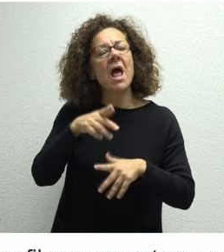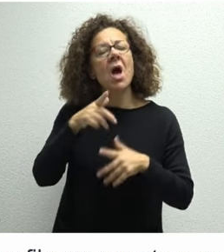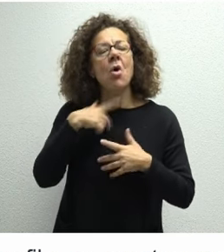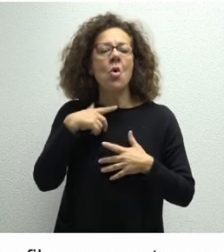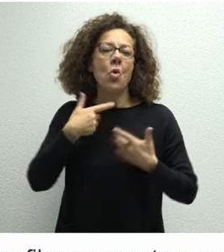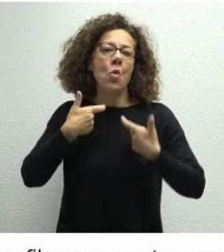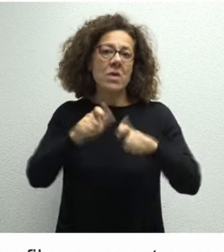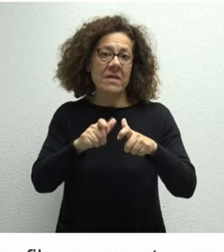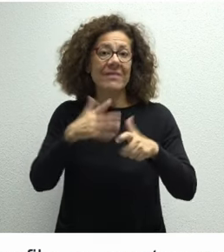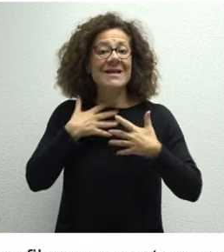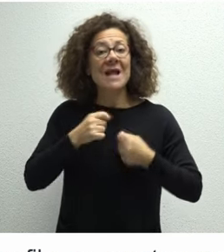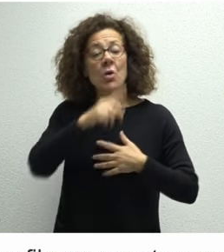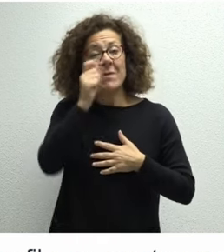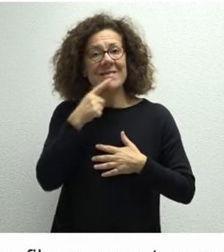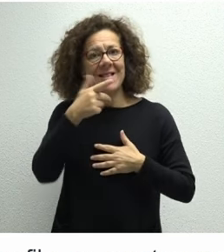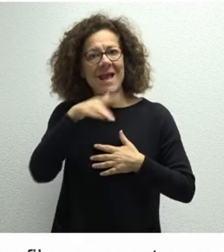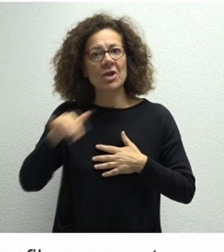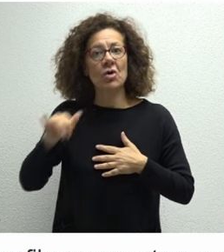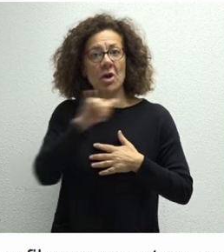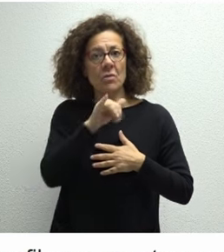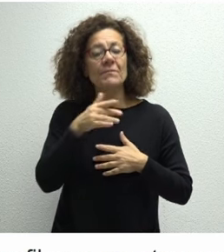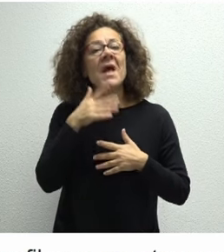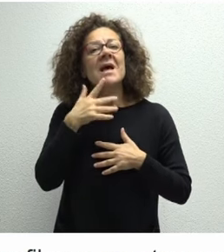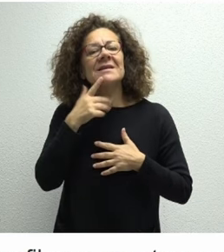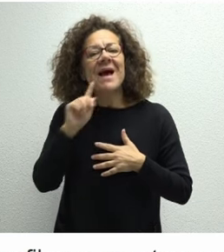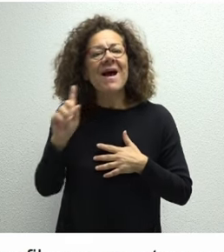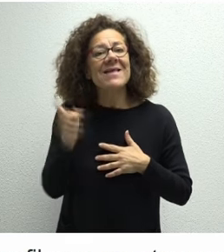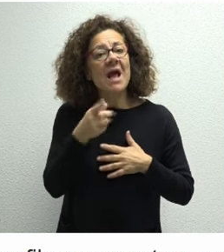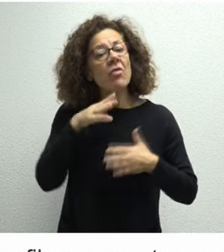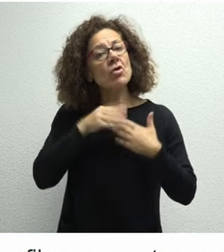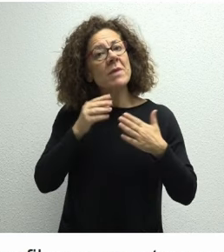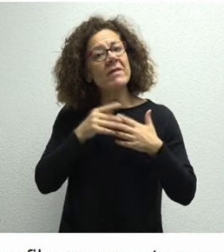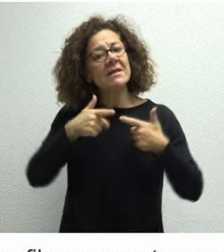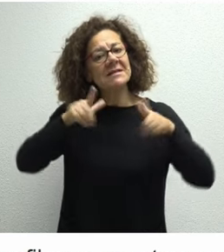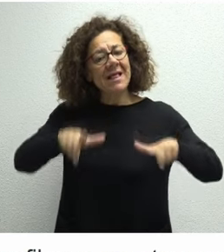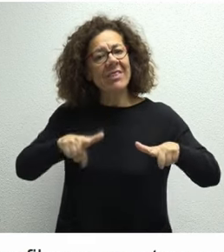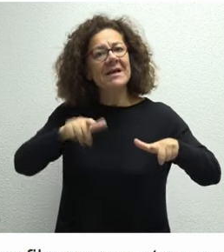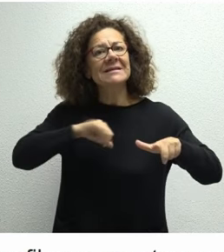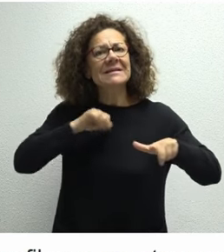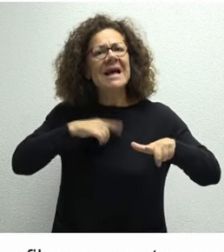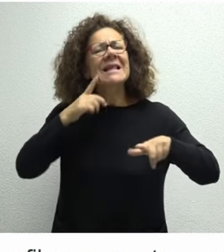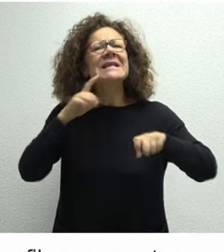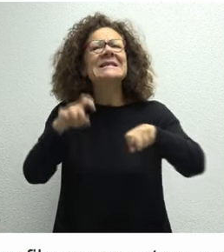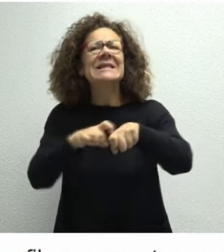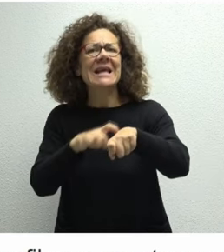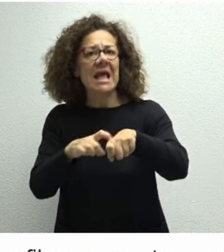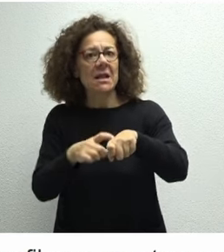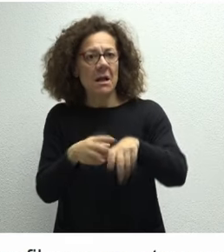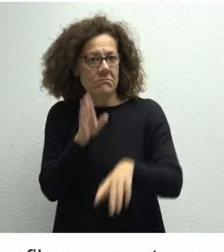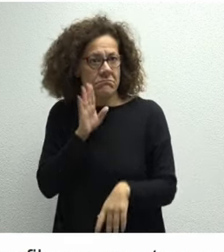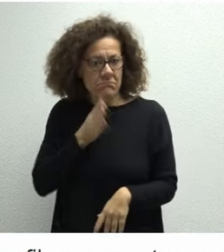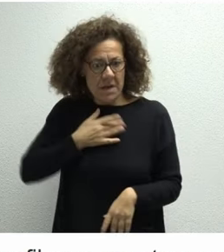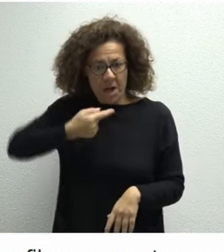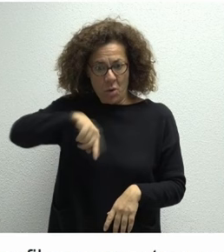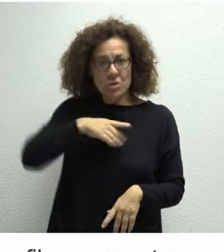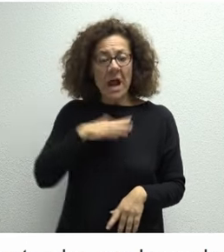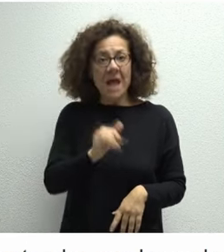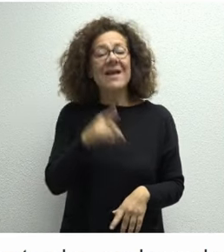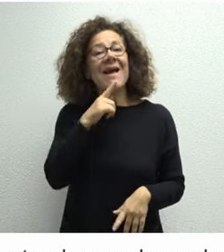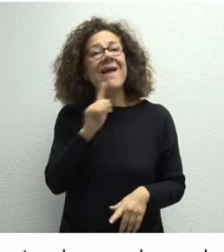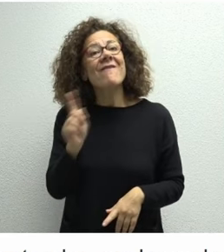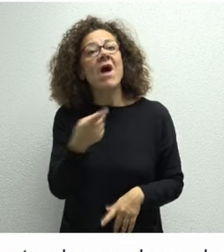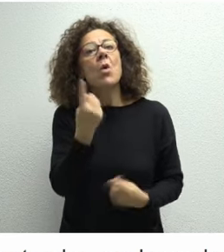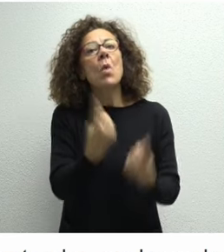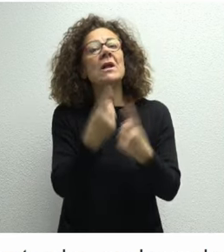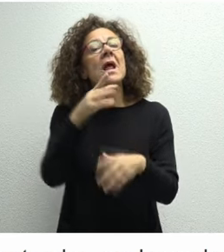hemos hecho heo hemos ingresado a los pacientes en unidades de hospitalización la psiquiátrica la que tenemos en la que ingresa